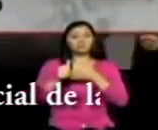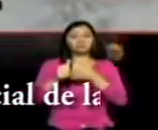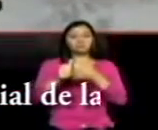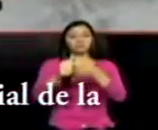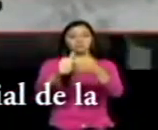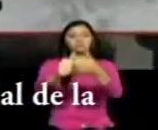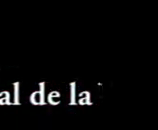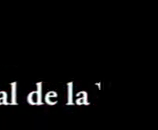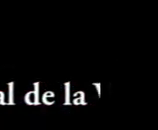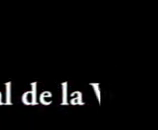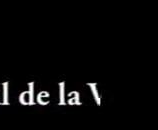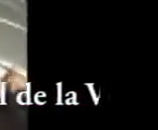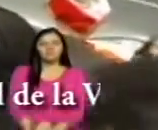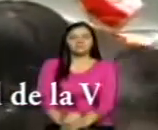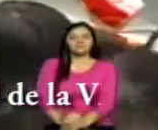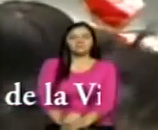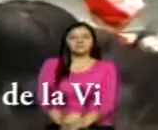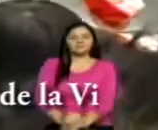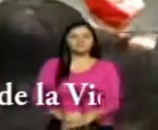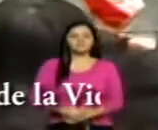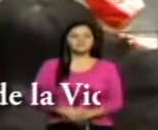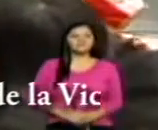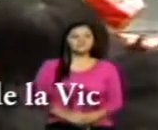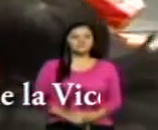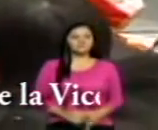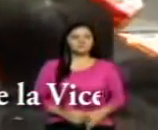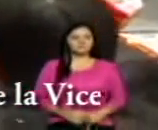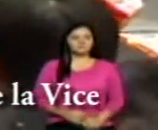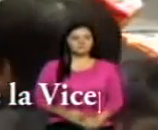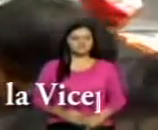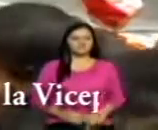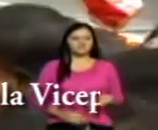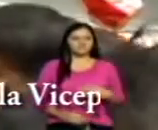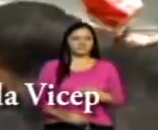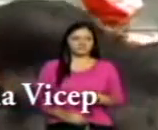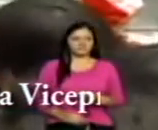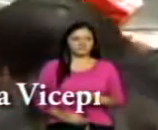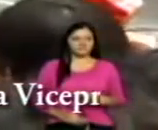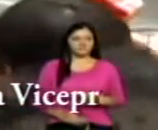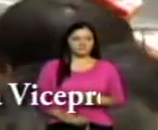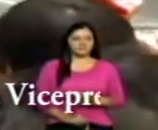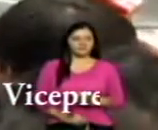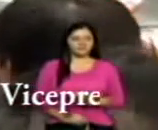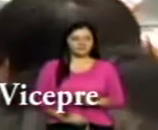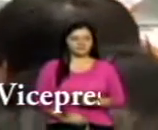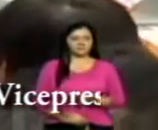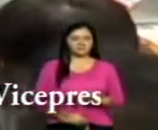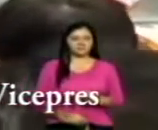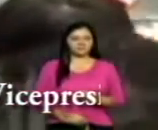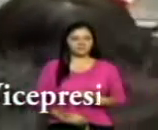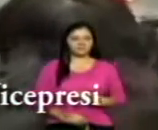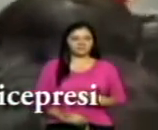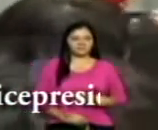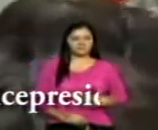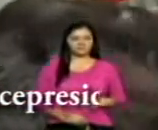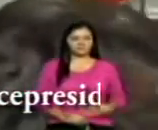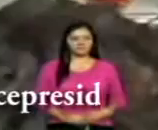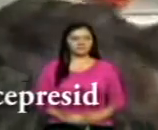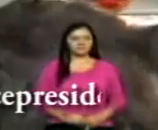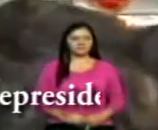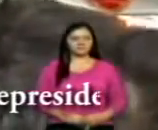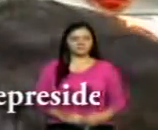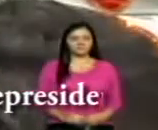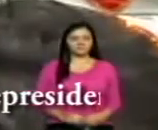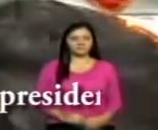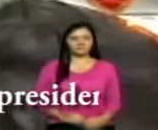desde el punto de transmisión. Muy bien, estamos ya por llegar, vemos que las cámaras al interior del Palacio de Torre